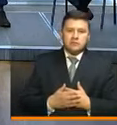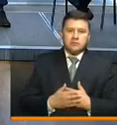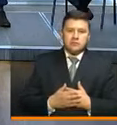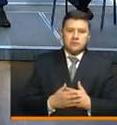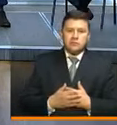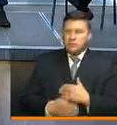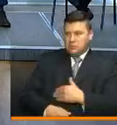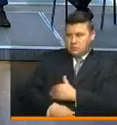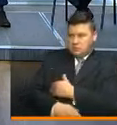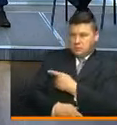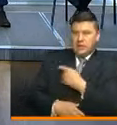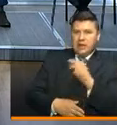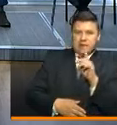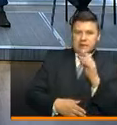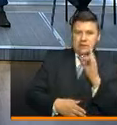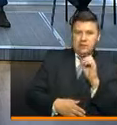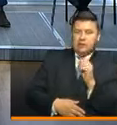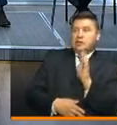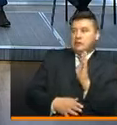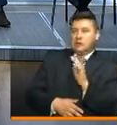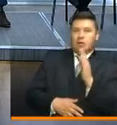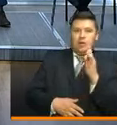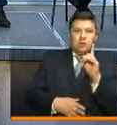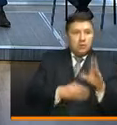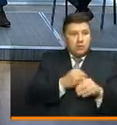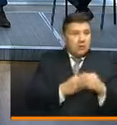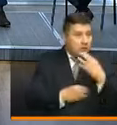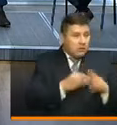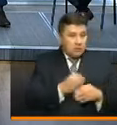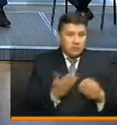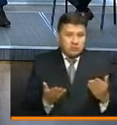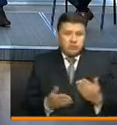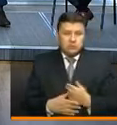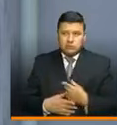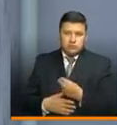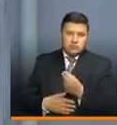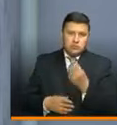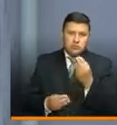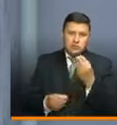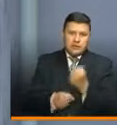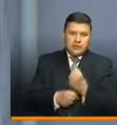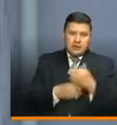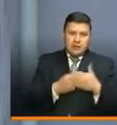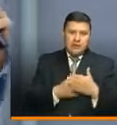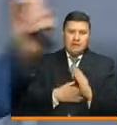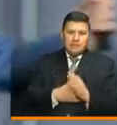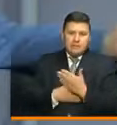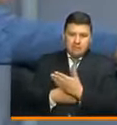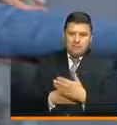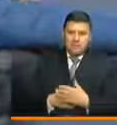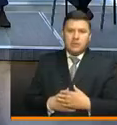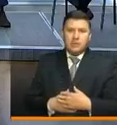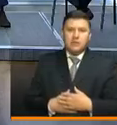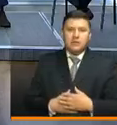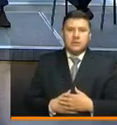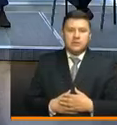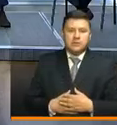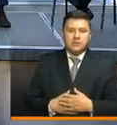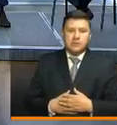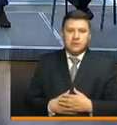El ministro Restrepo y quizás también Bruce quieran añadir algo de esto, porque sé que hay muchísimo trabajo al respecto. Adelante.